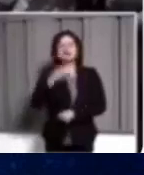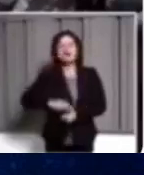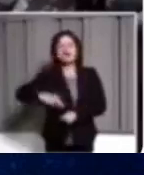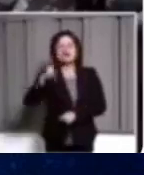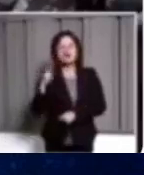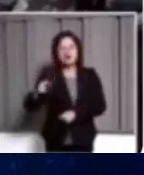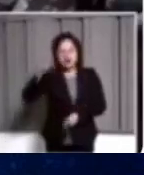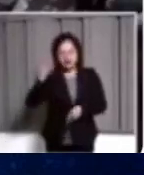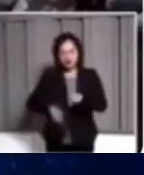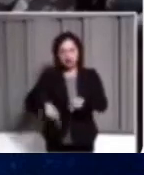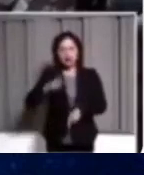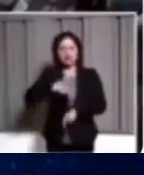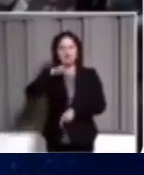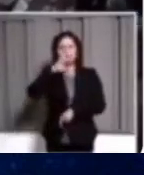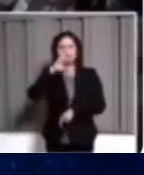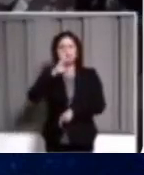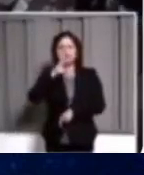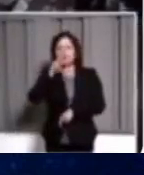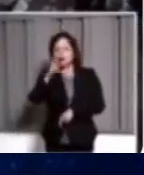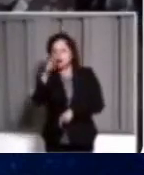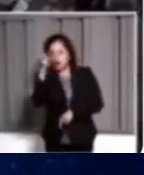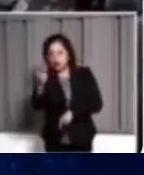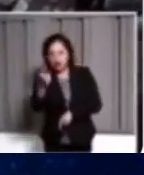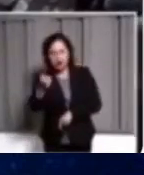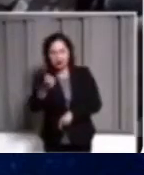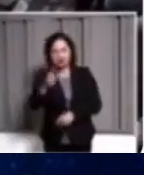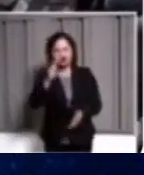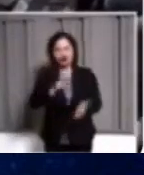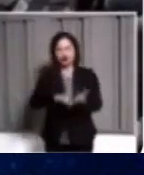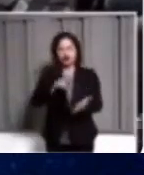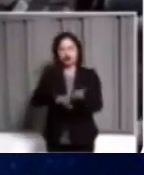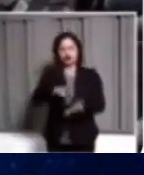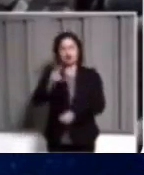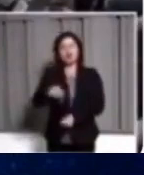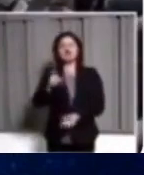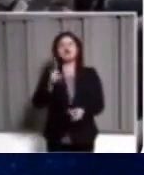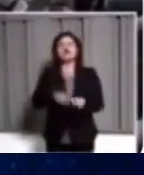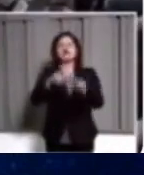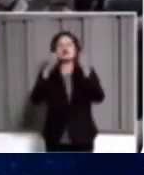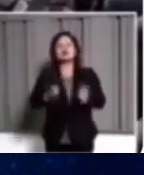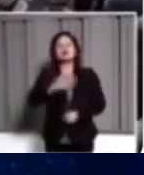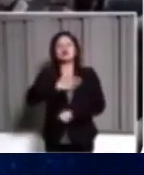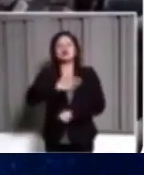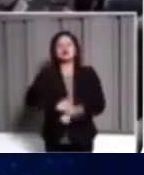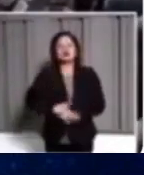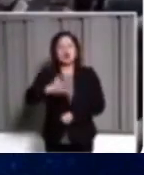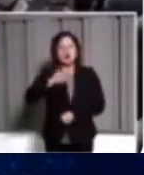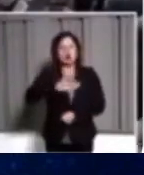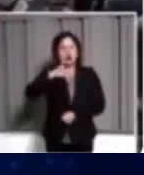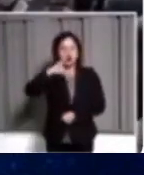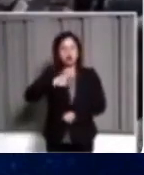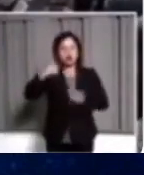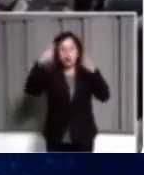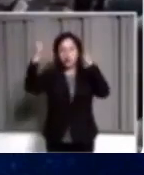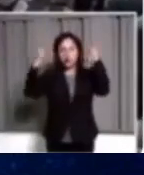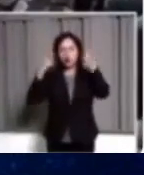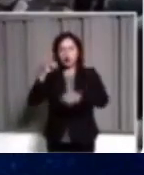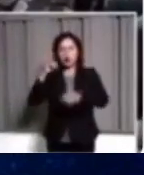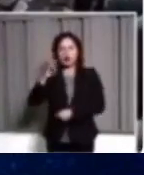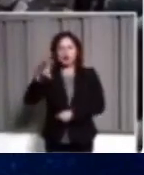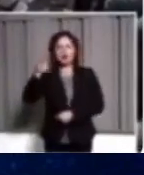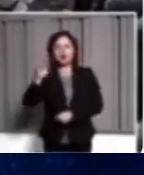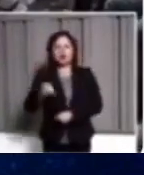presidente andrés manuel lópez obrador dice algo de inmediato pareciera ser que pues al